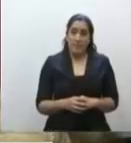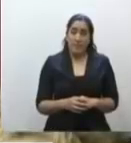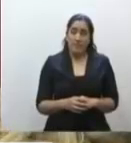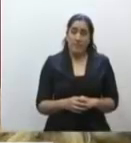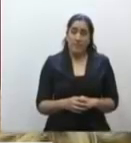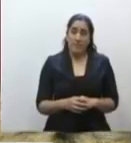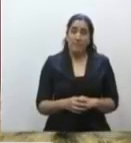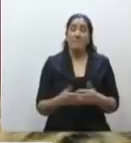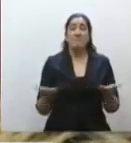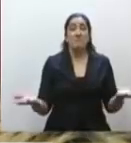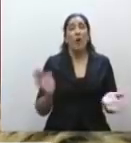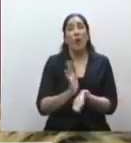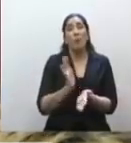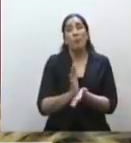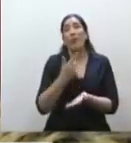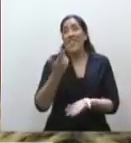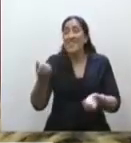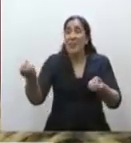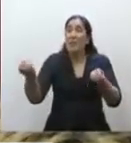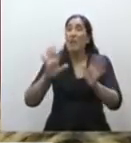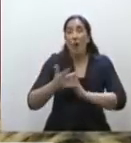casi es decir bienvenido a la Argentina, ¿no?